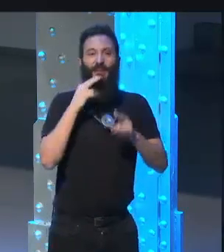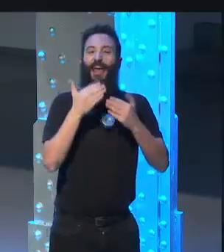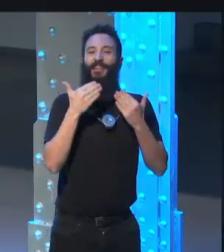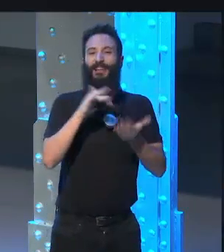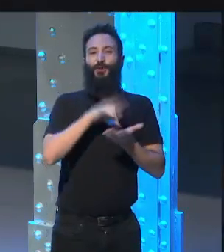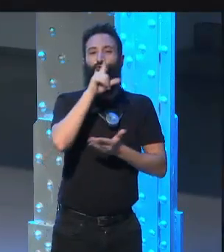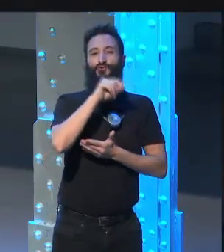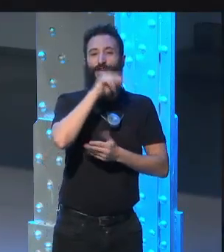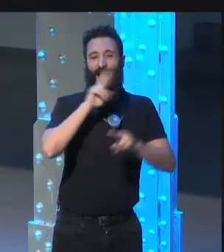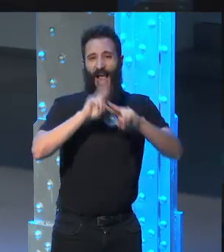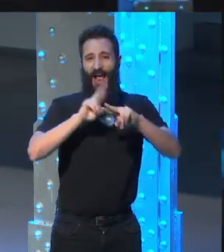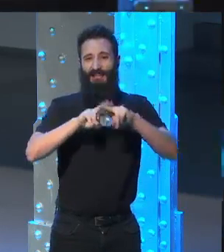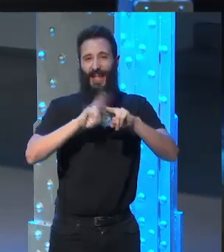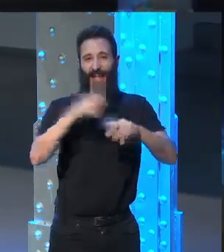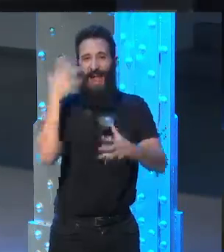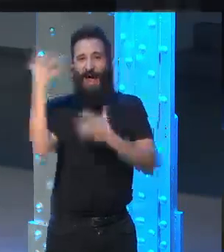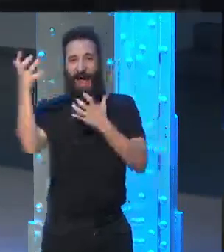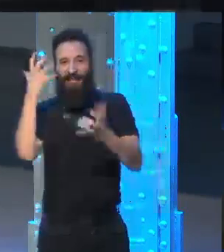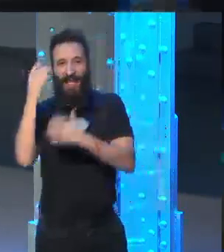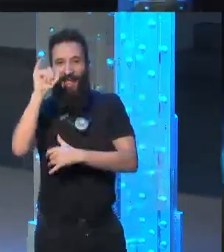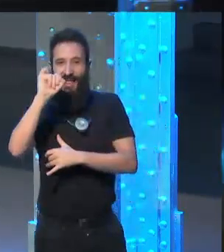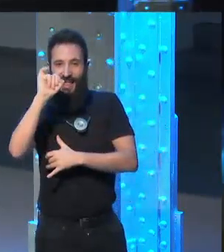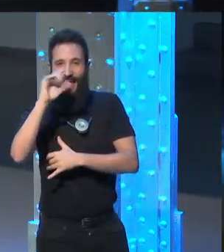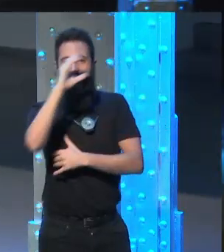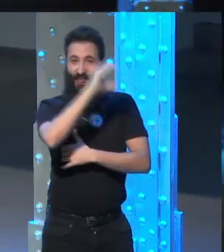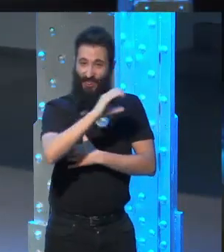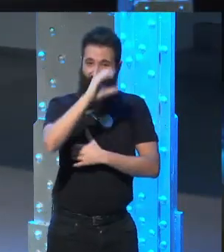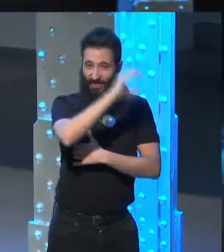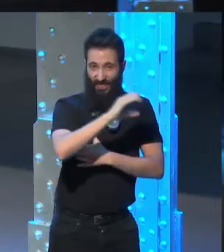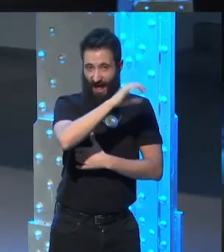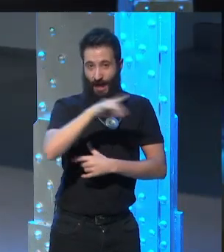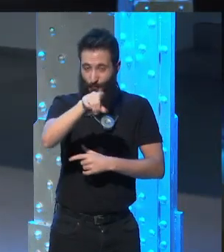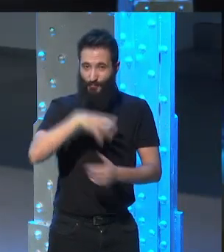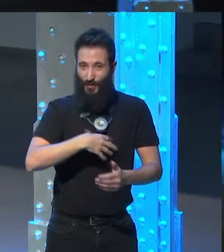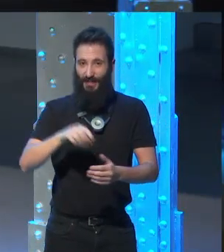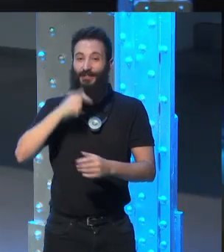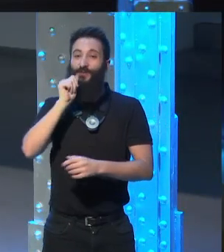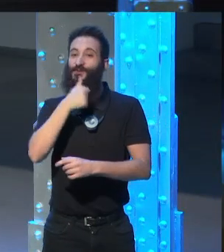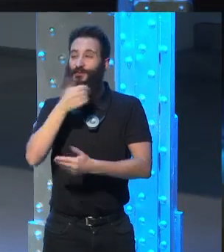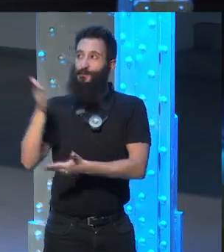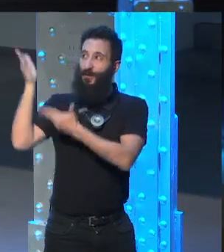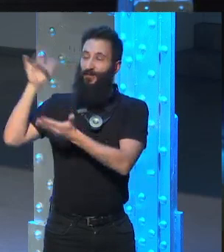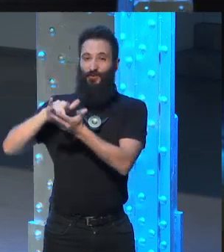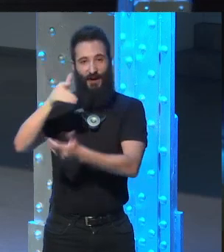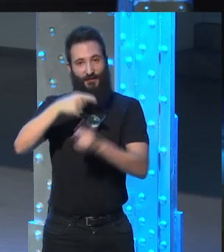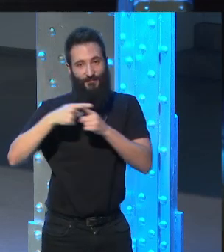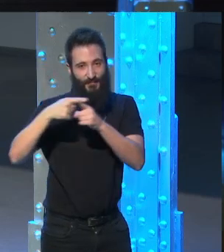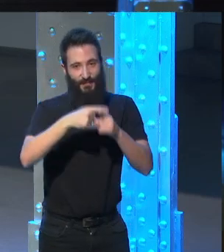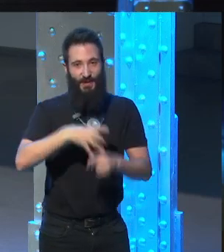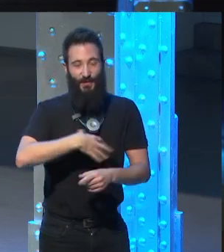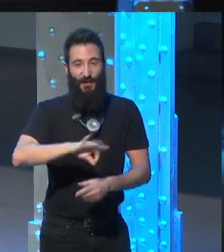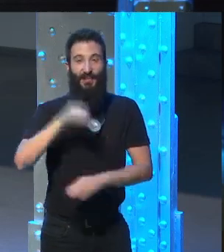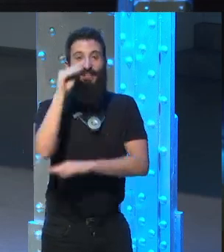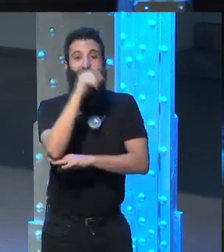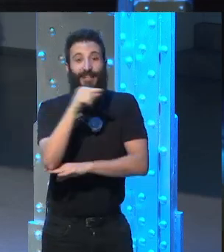y ciencia. También tenéis wifi, ahí tenéis la clave y podéis compartir. Esas serpientes podían ser